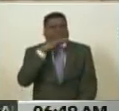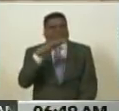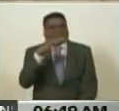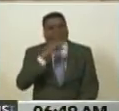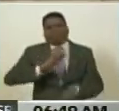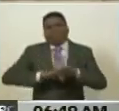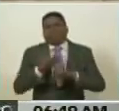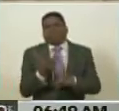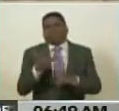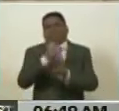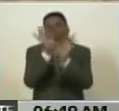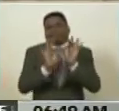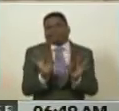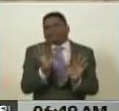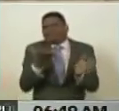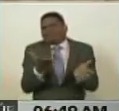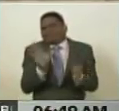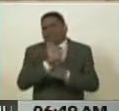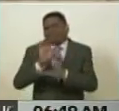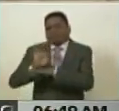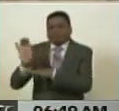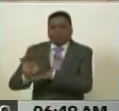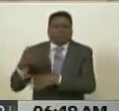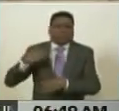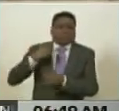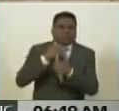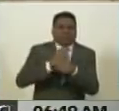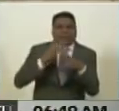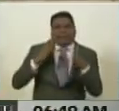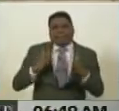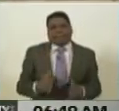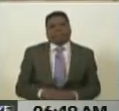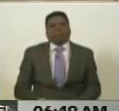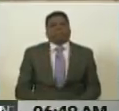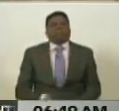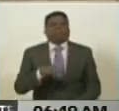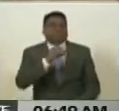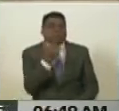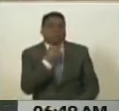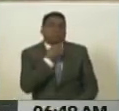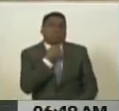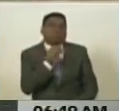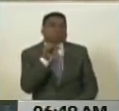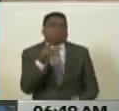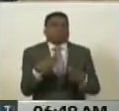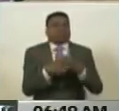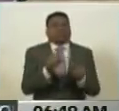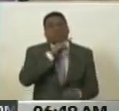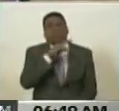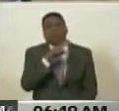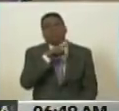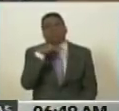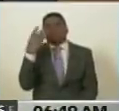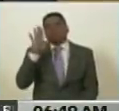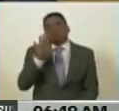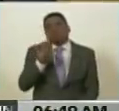protegen a los trabajadores y a las trabajadoras. A la oposición venezolana le encantaría que el gobierno del presidente Maduro dejara morir de